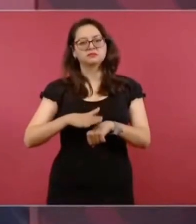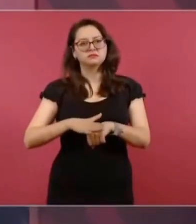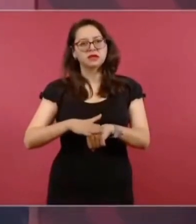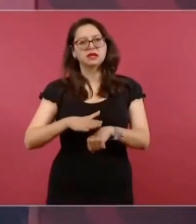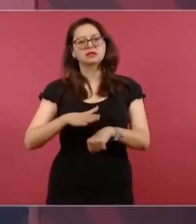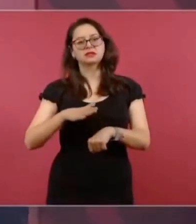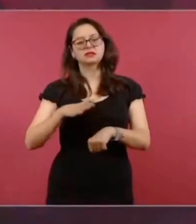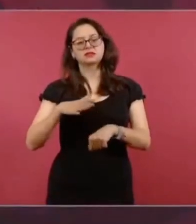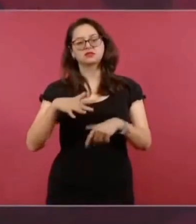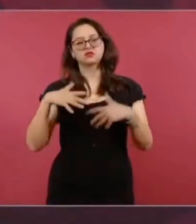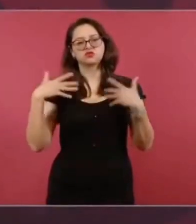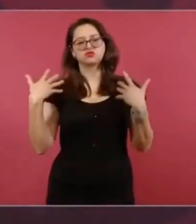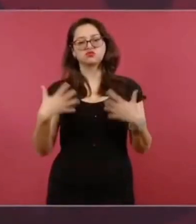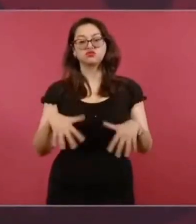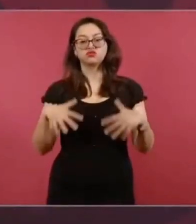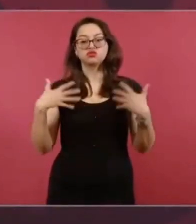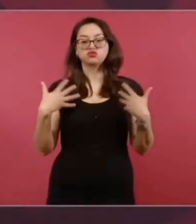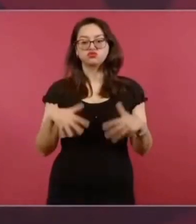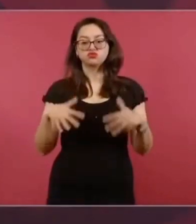la grandeza